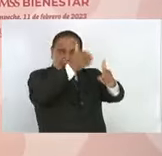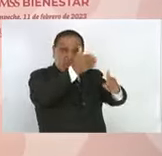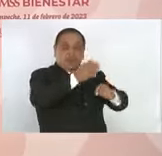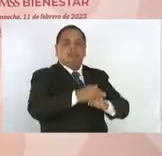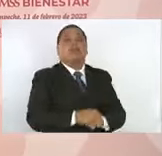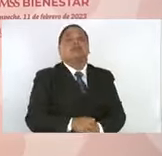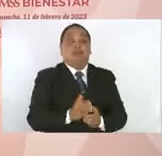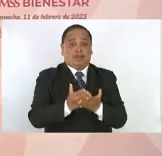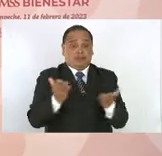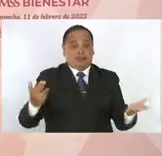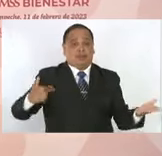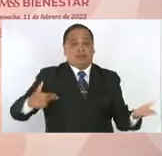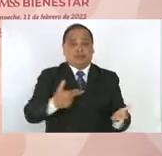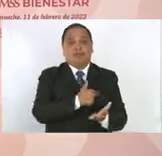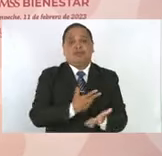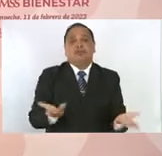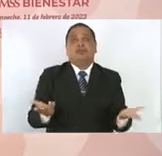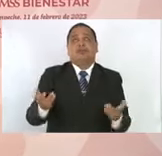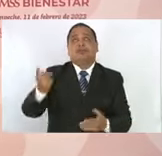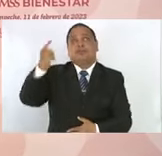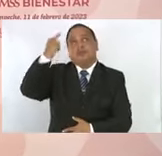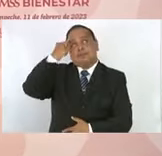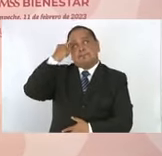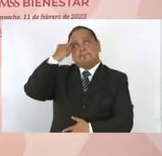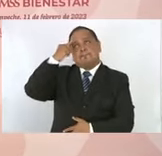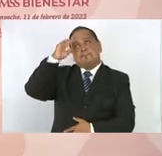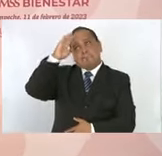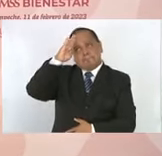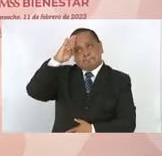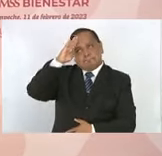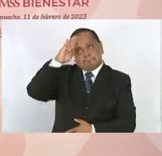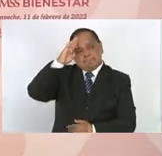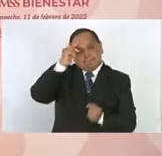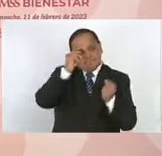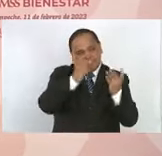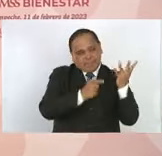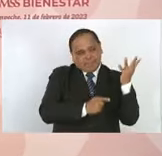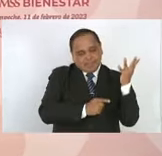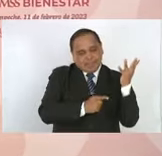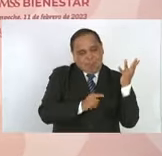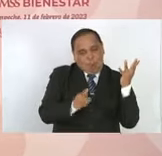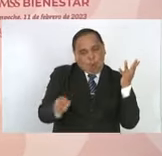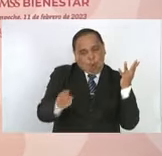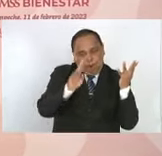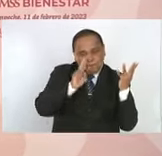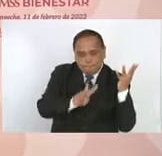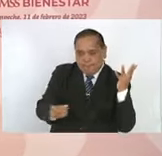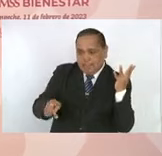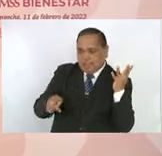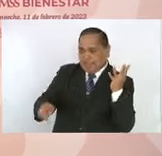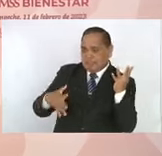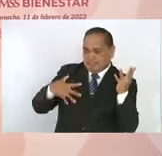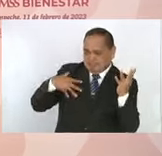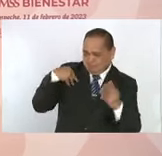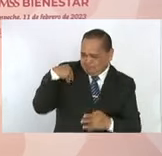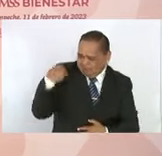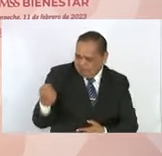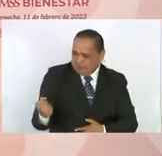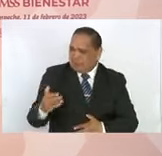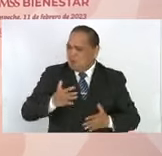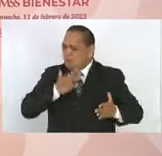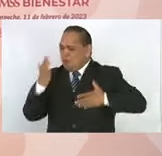en ellos en quienes primero pienso al verlos a ustedes trabajando con consagración, compromiso y